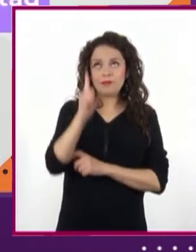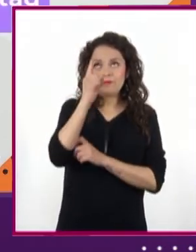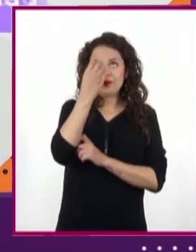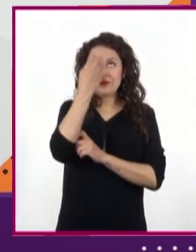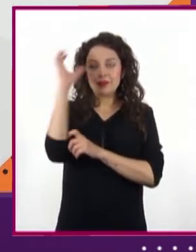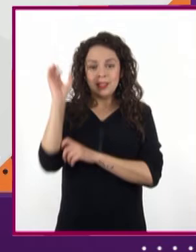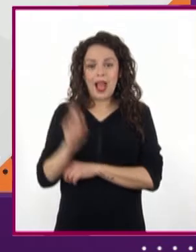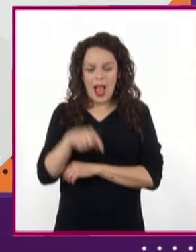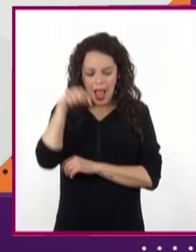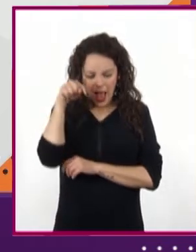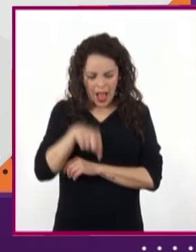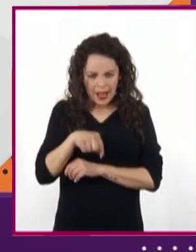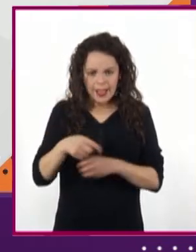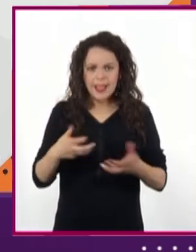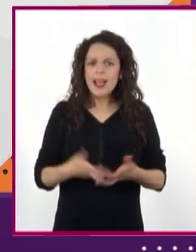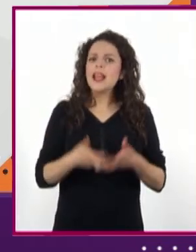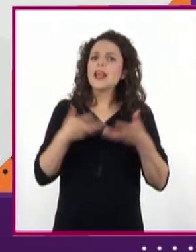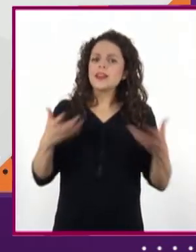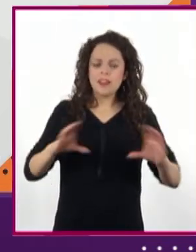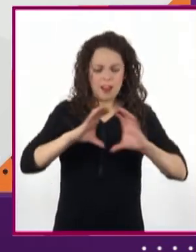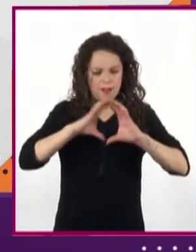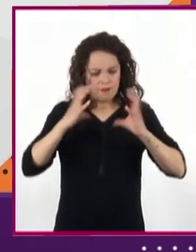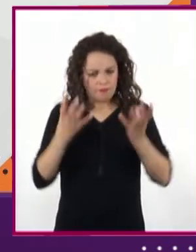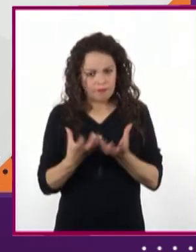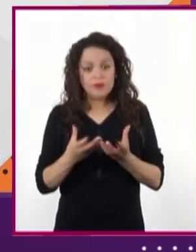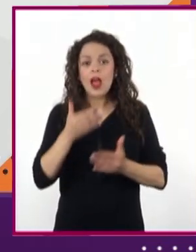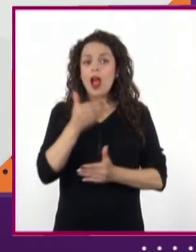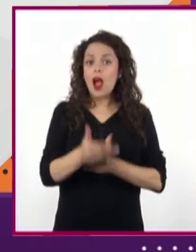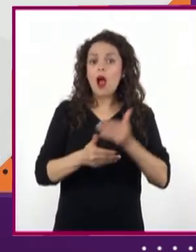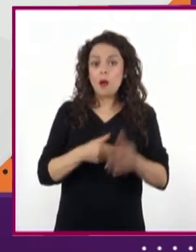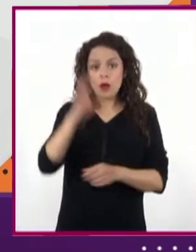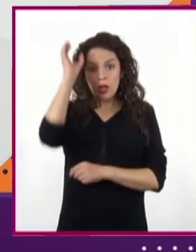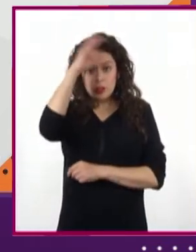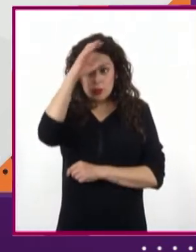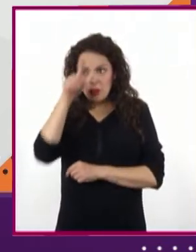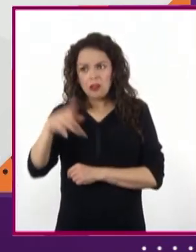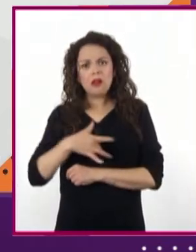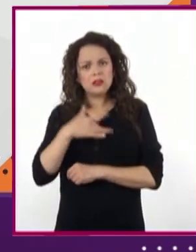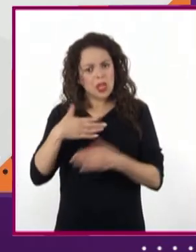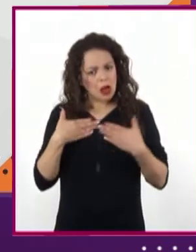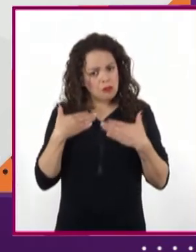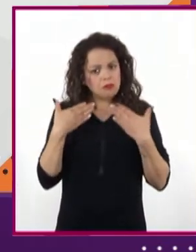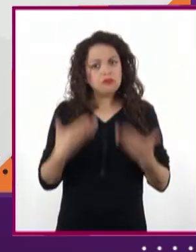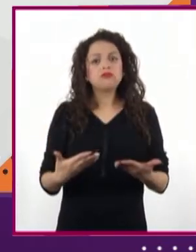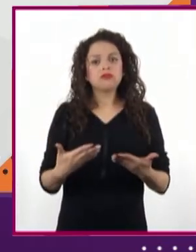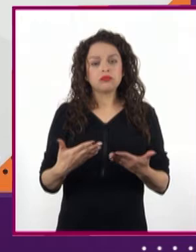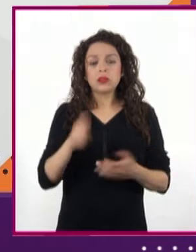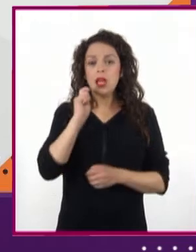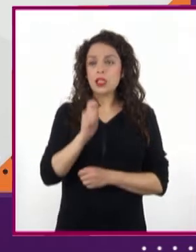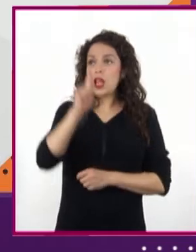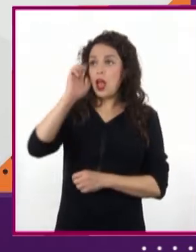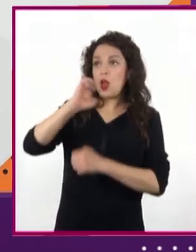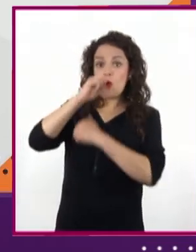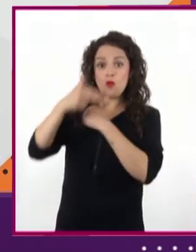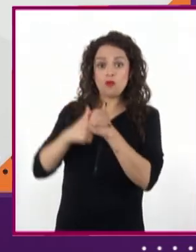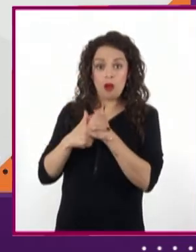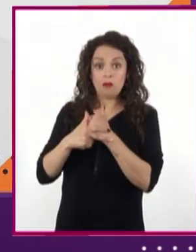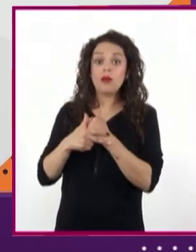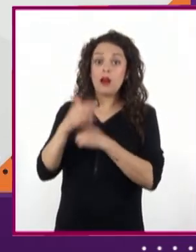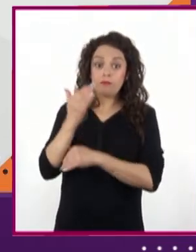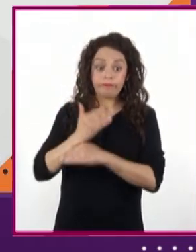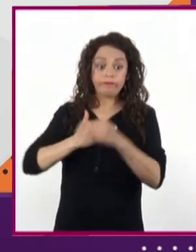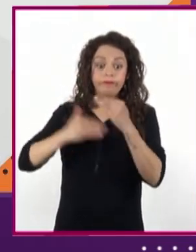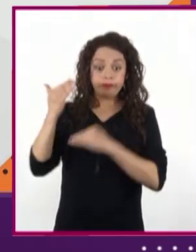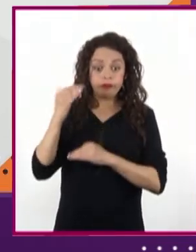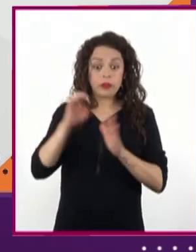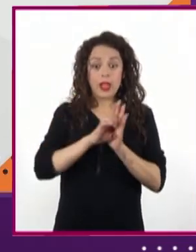tierra. Todos ellos confiaban en los avances científicos y en el progreso de la humanidad europea. Personajes como